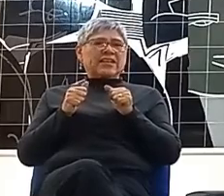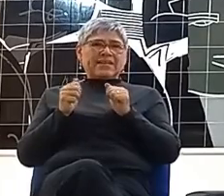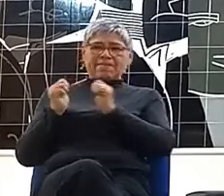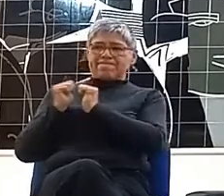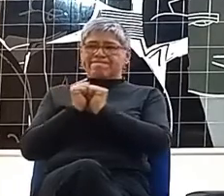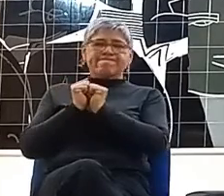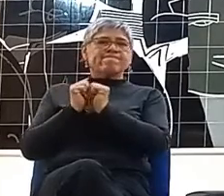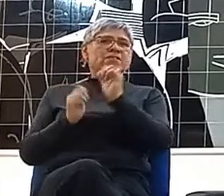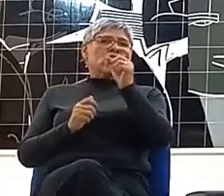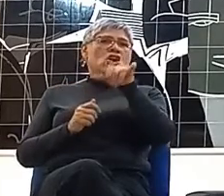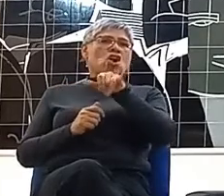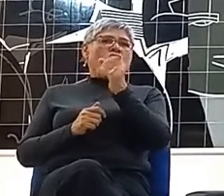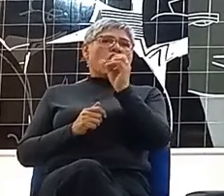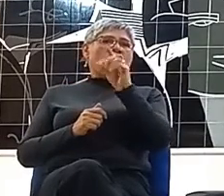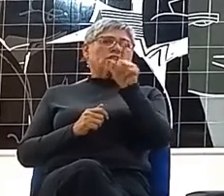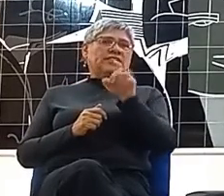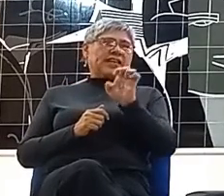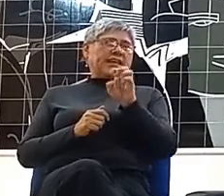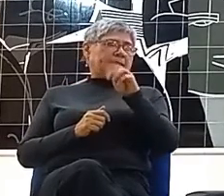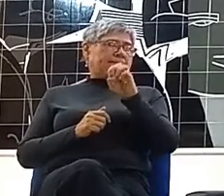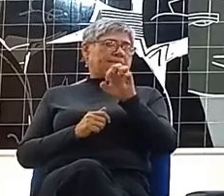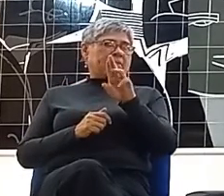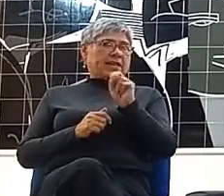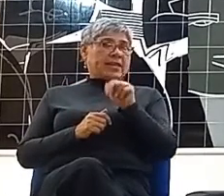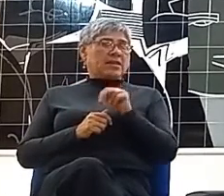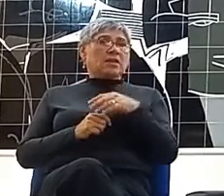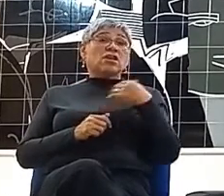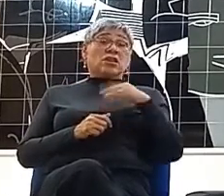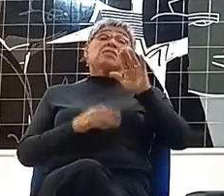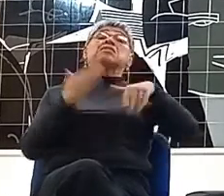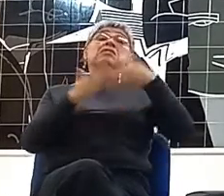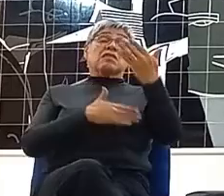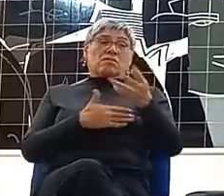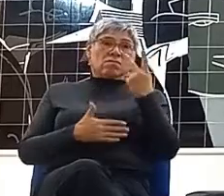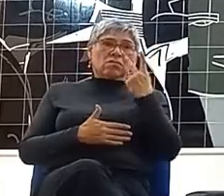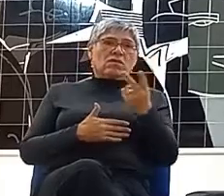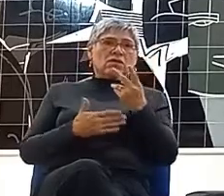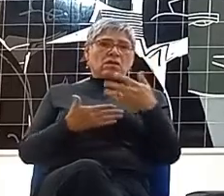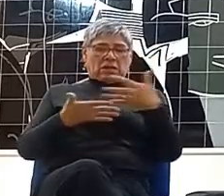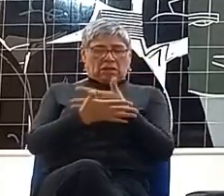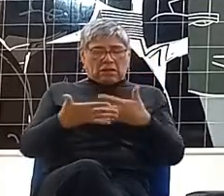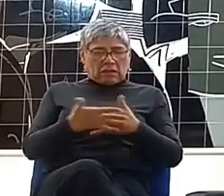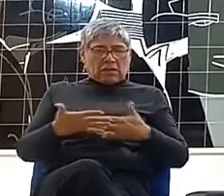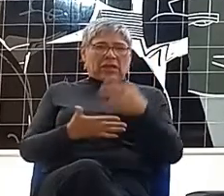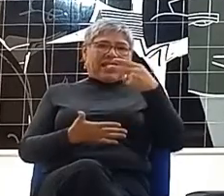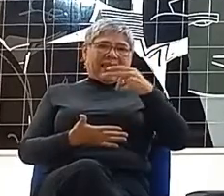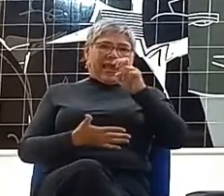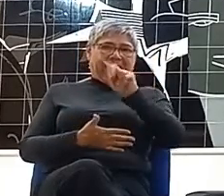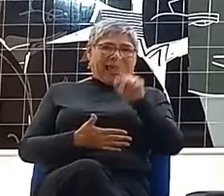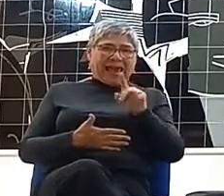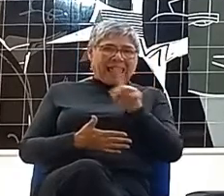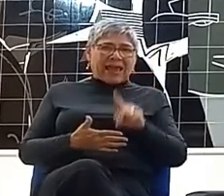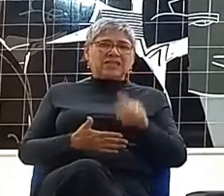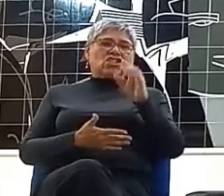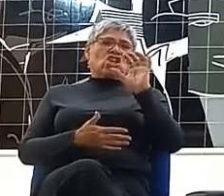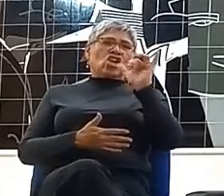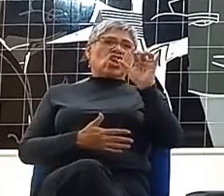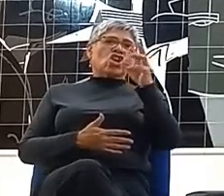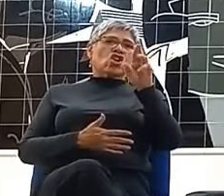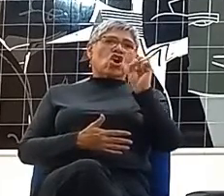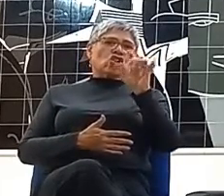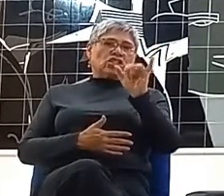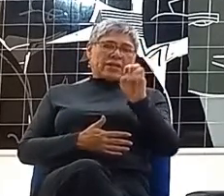Fernando Marín, y reconocer ciertos textos, Germán Hesse, Roger Martin